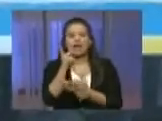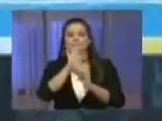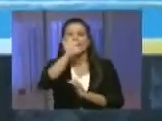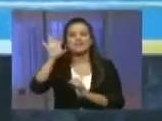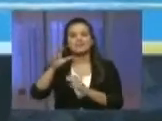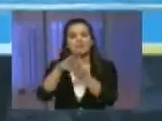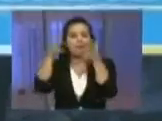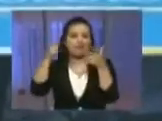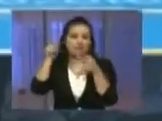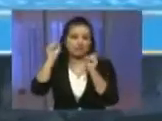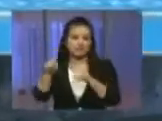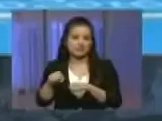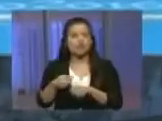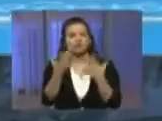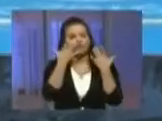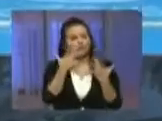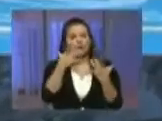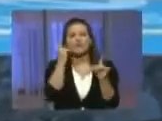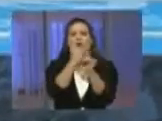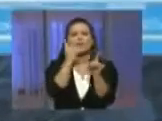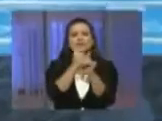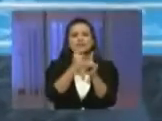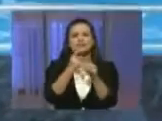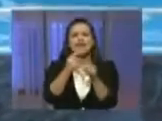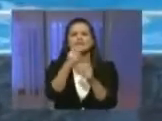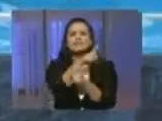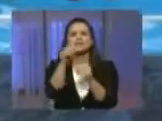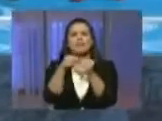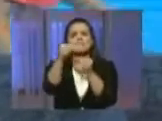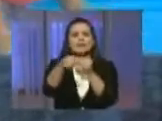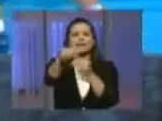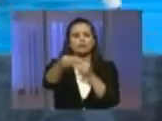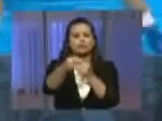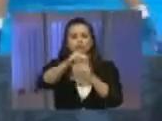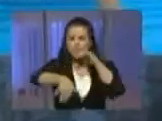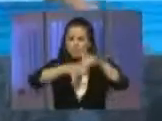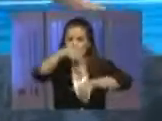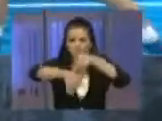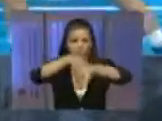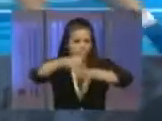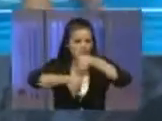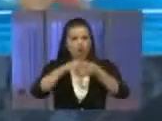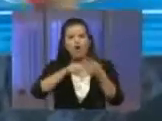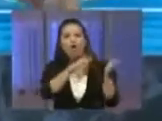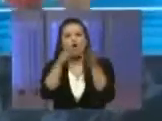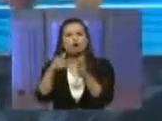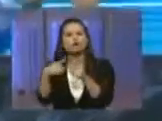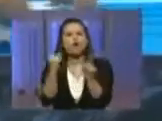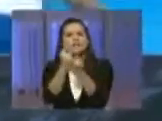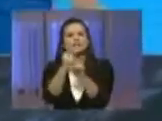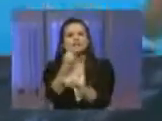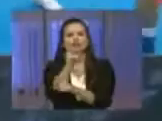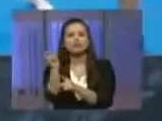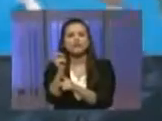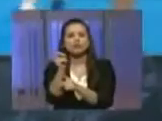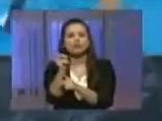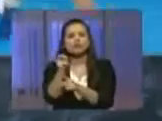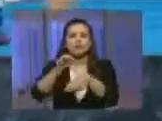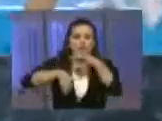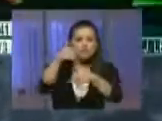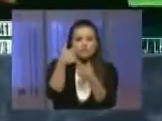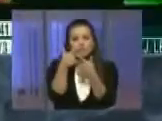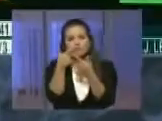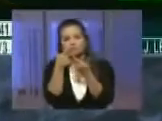la final de 100 m libre eh 200 combinados 200 espaldas uno se pone